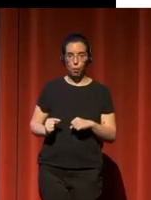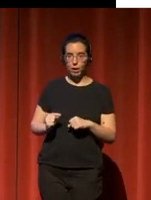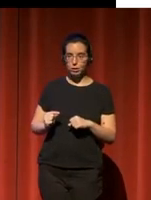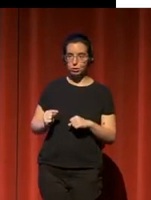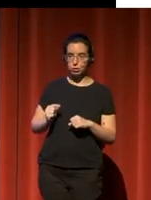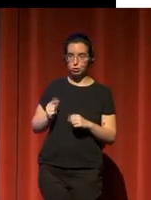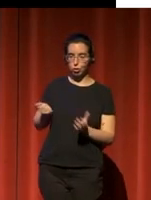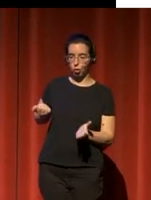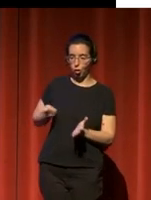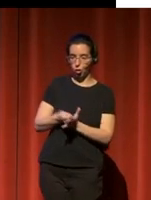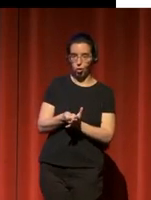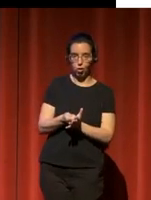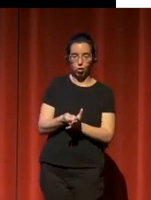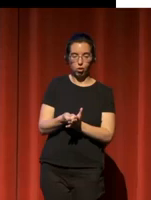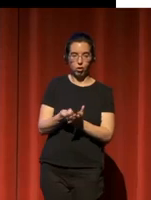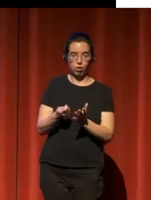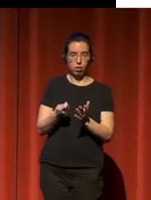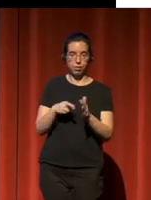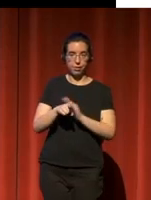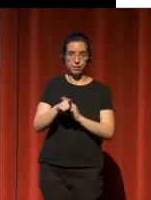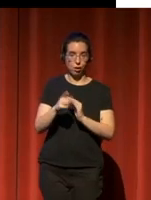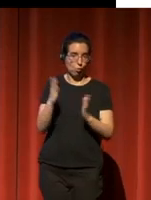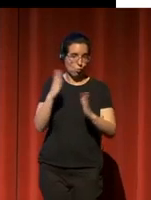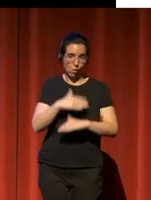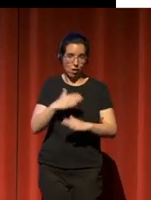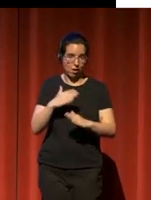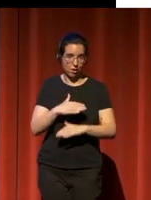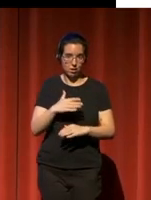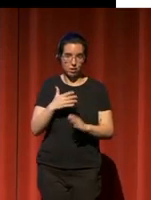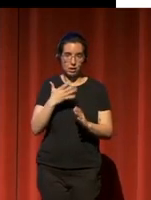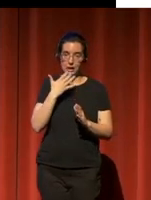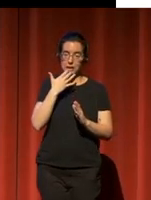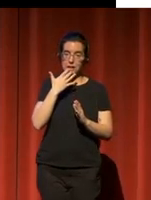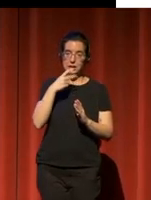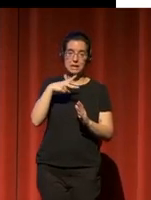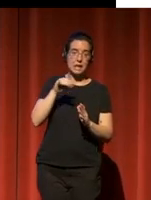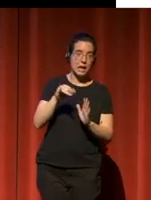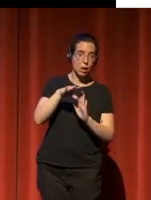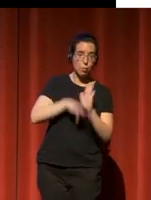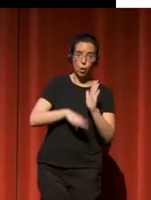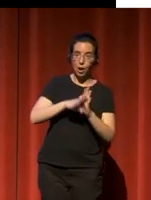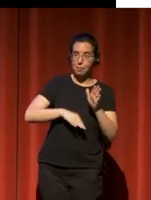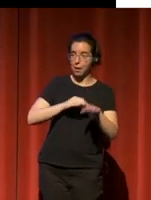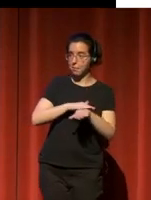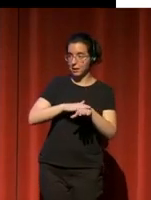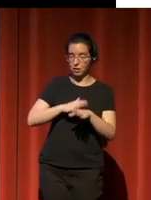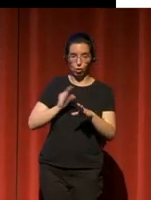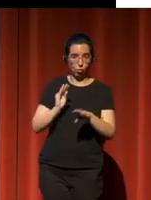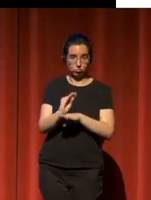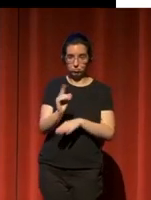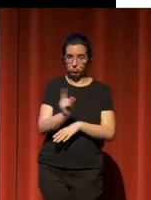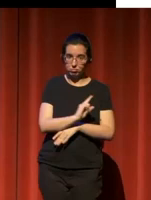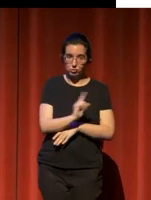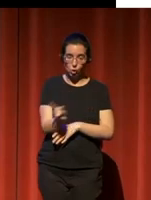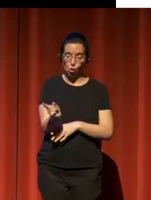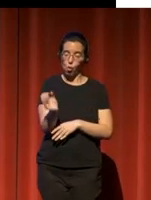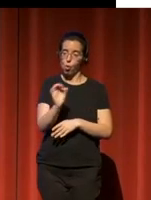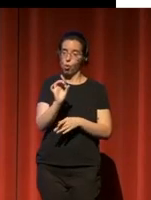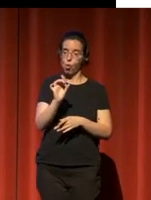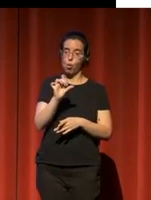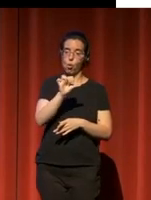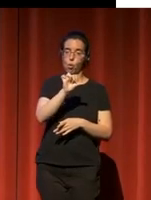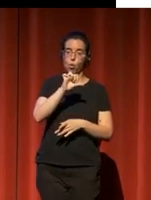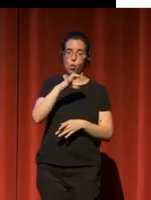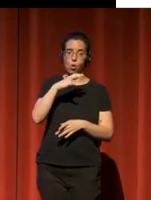desarrollo eh ni ni el propio programa del del del ministerio lógicamente ni luego en a nivel autonómico o